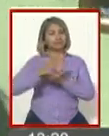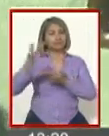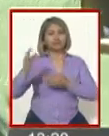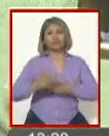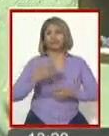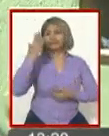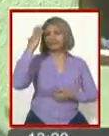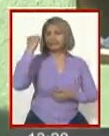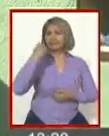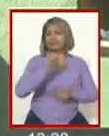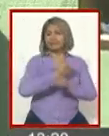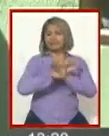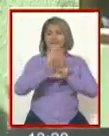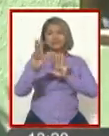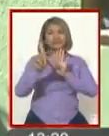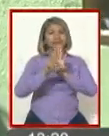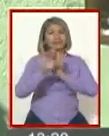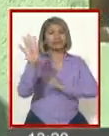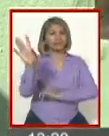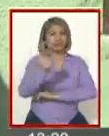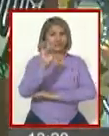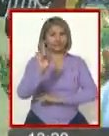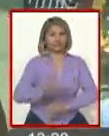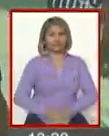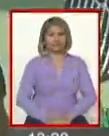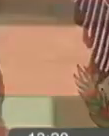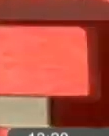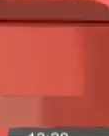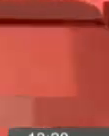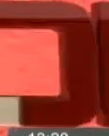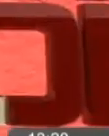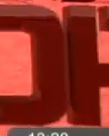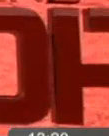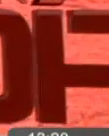expulsión, ya que se encuentran ilegalmente en el país.